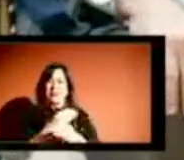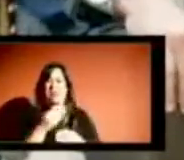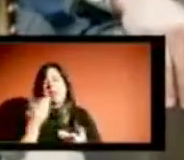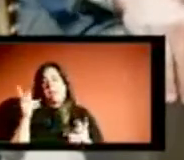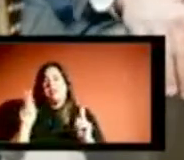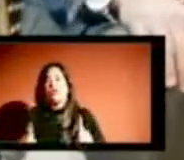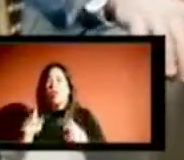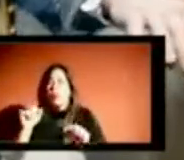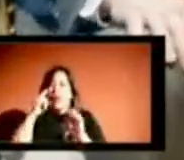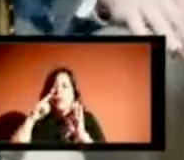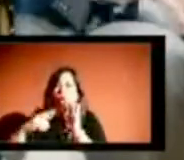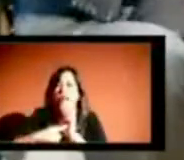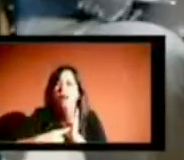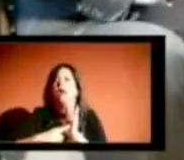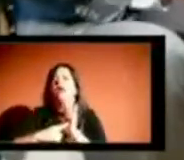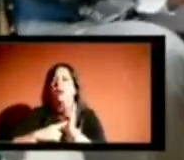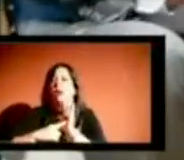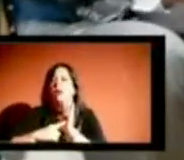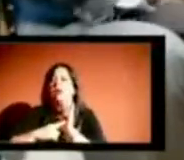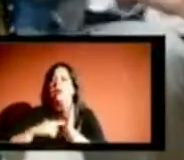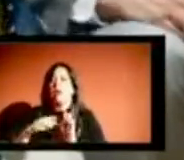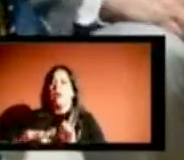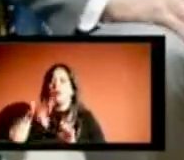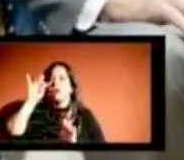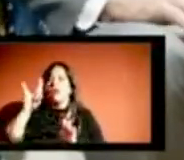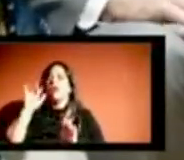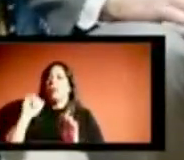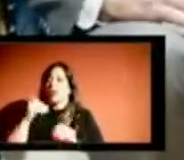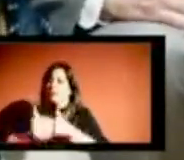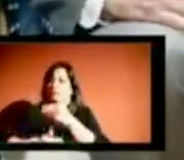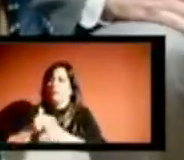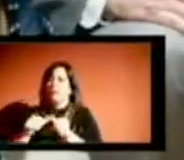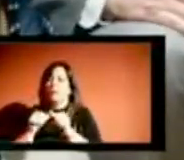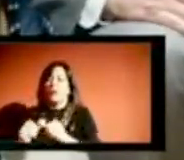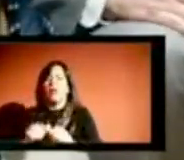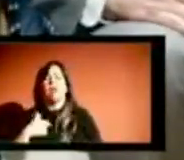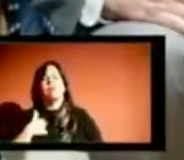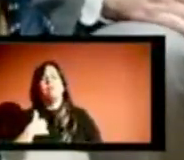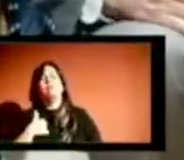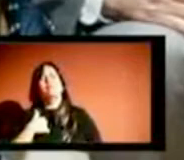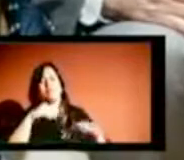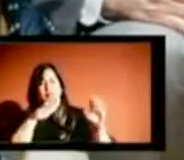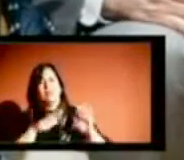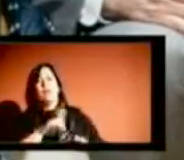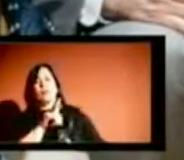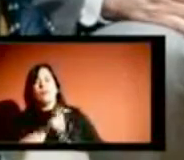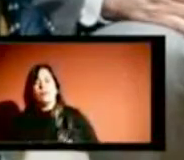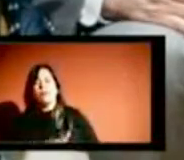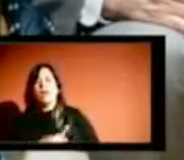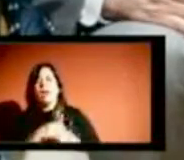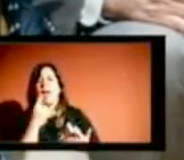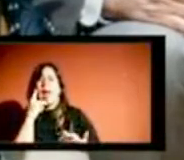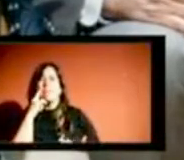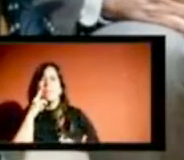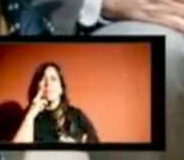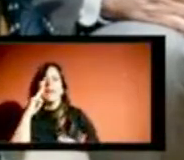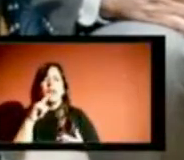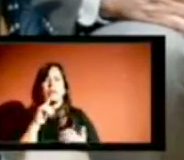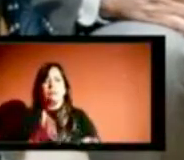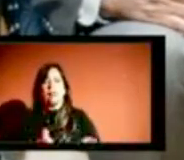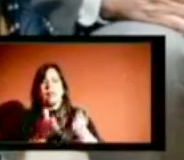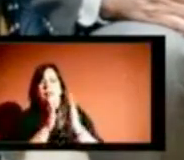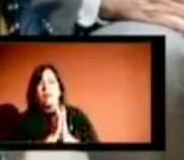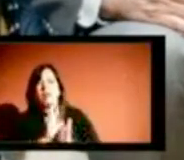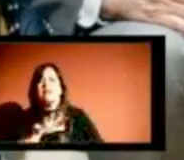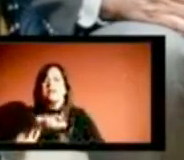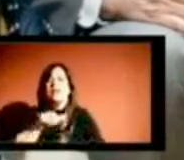persona lo pueda identificar y pueda continuar con el proceso? Excelente pregunta. Y mi llamado a las personas es que más que solicitar